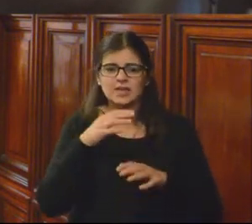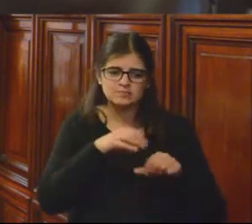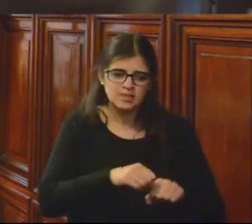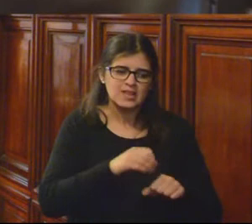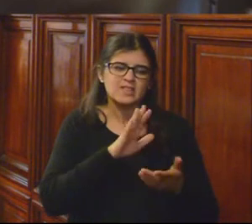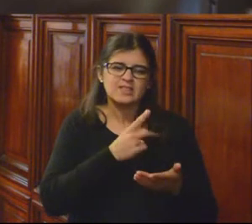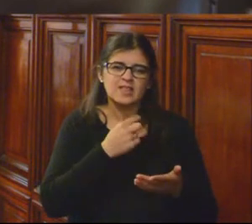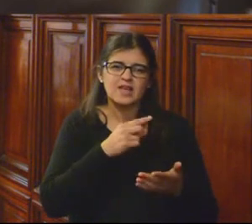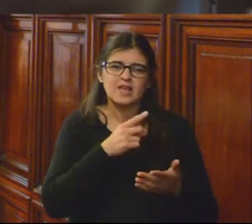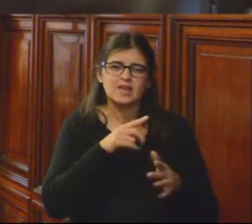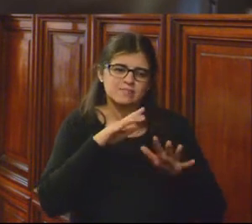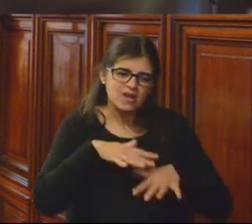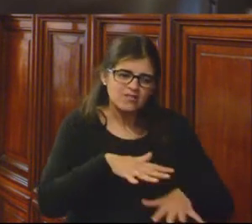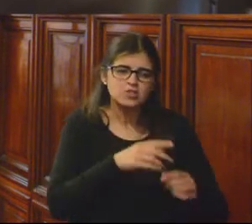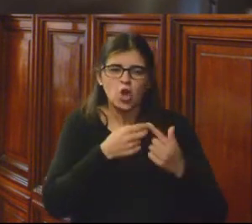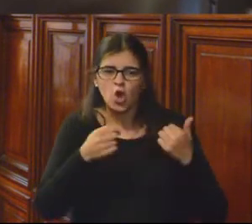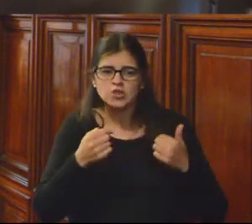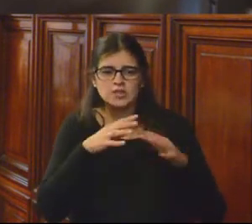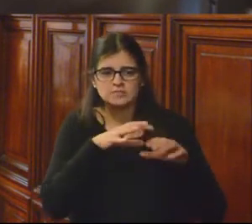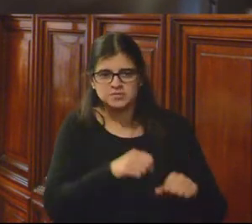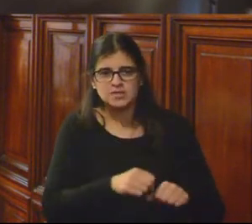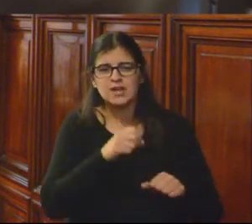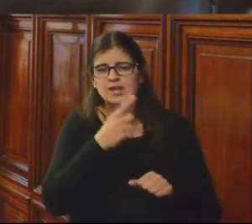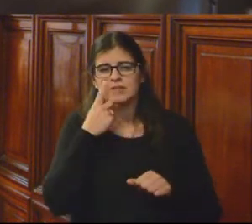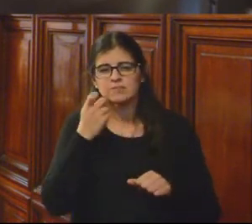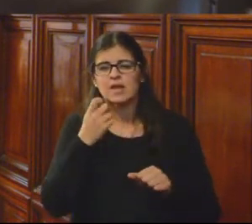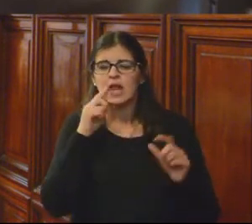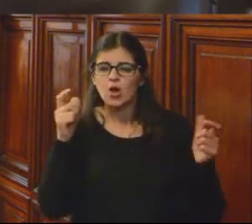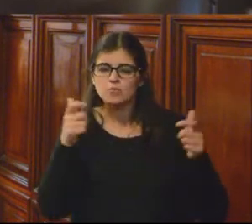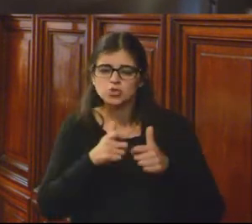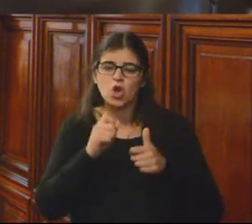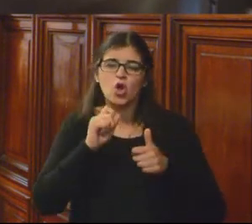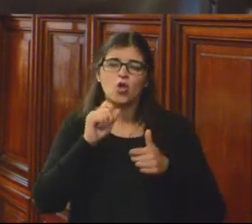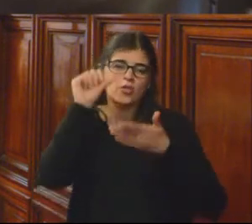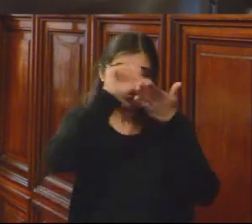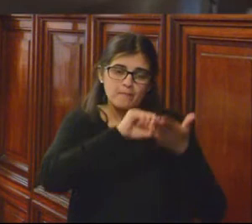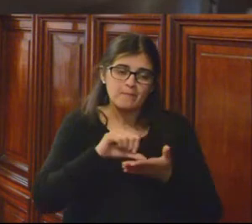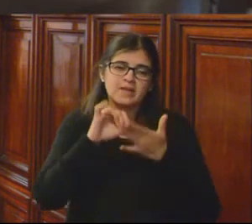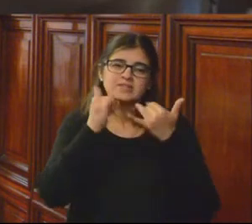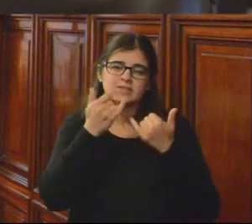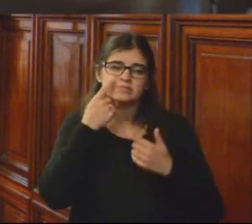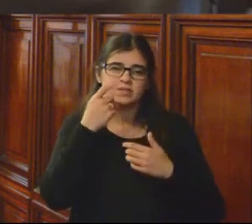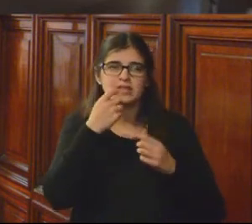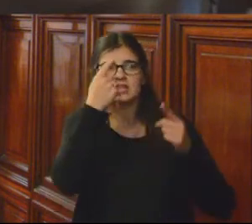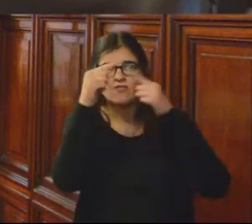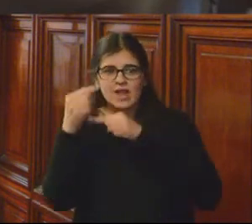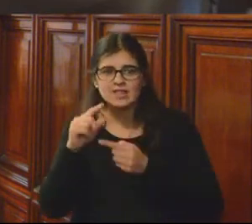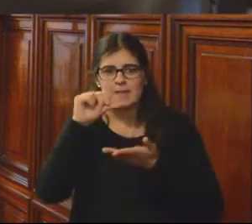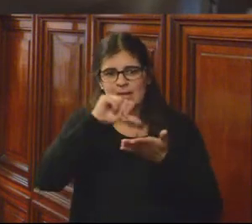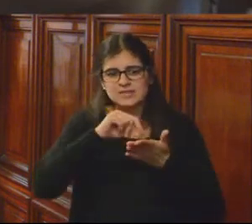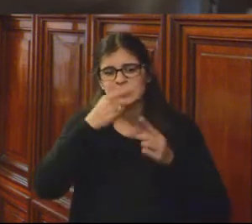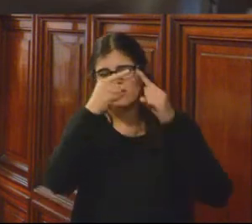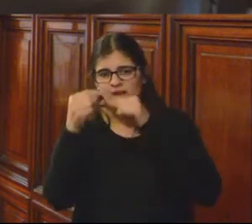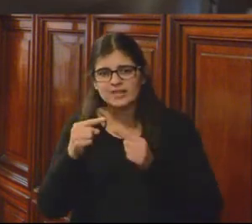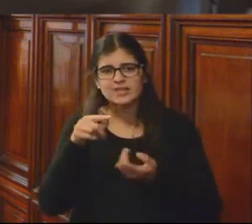manifestaciones, obviamente esto es un estándar muy claro, la Comisión Interamericana lo ha sostenido en diferentes países, en diferentes circunstancias,